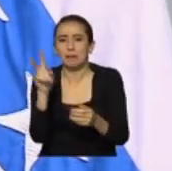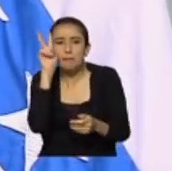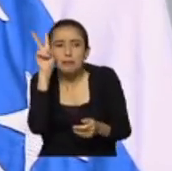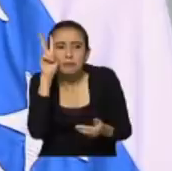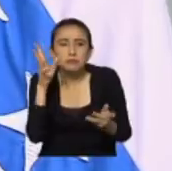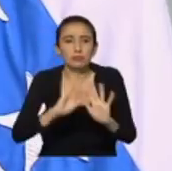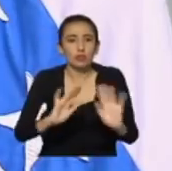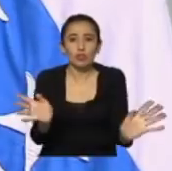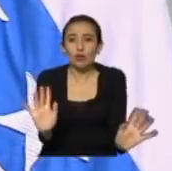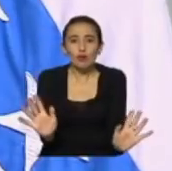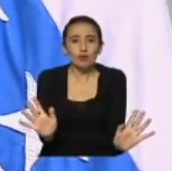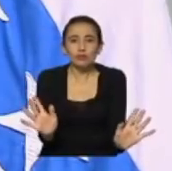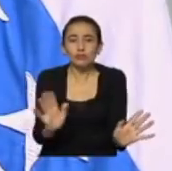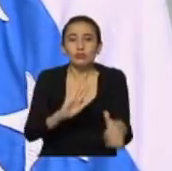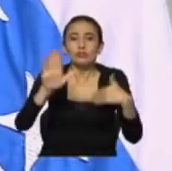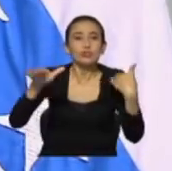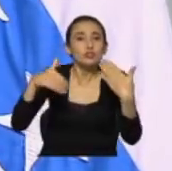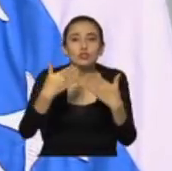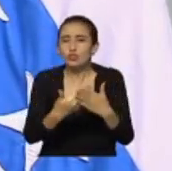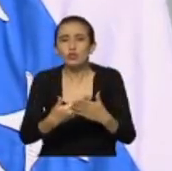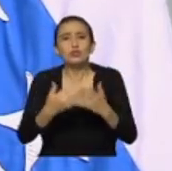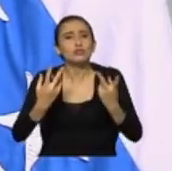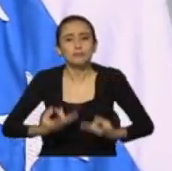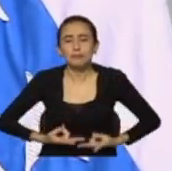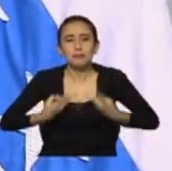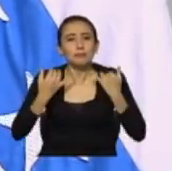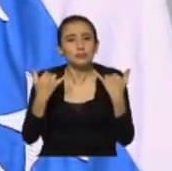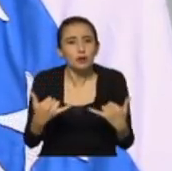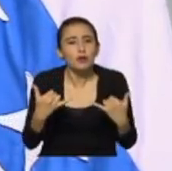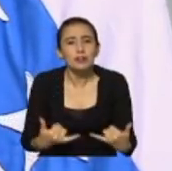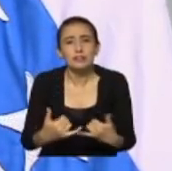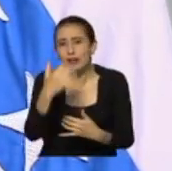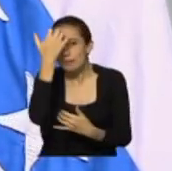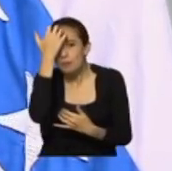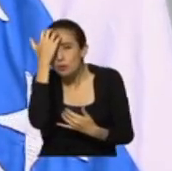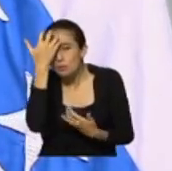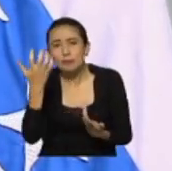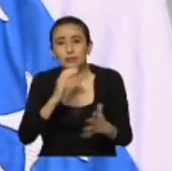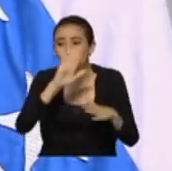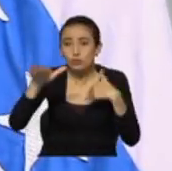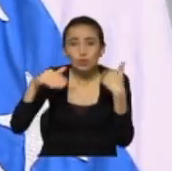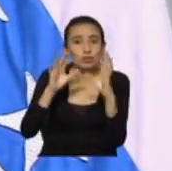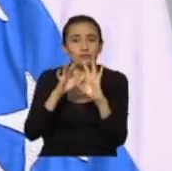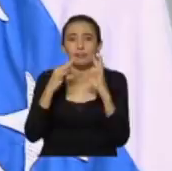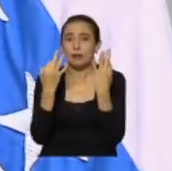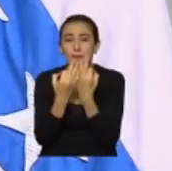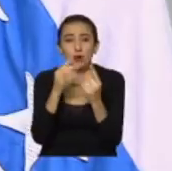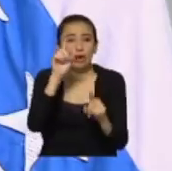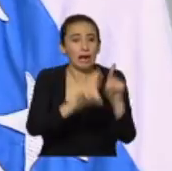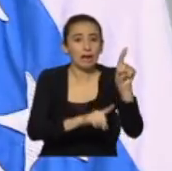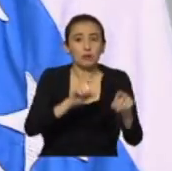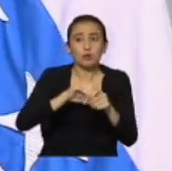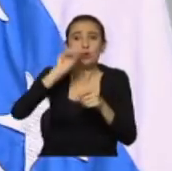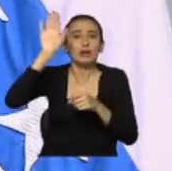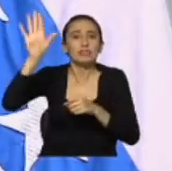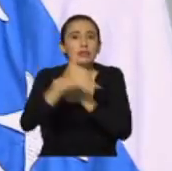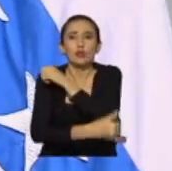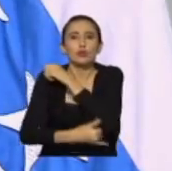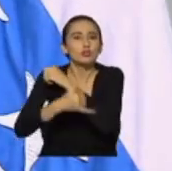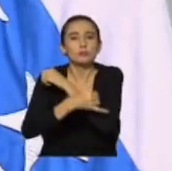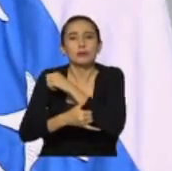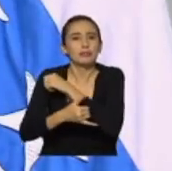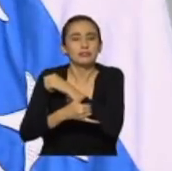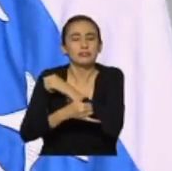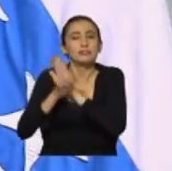todos estamos viviendo una gravísima situación todos tenemos familiares que se han tenido que quedar en el extranjero sin poder volver al